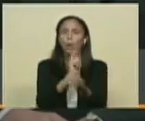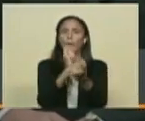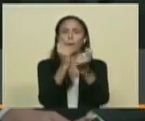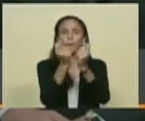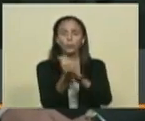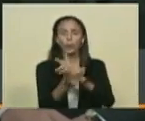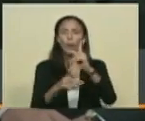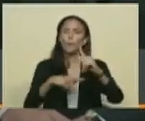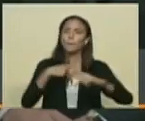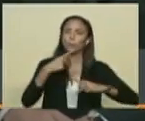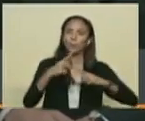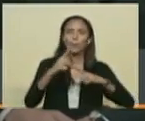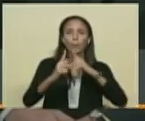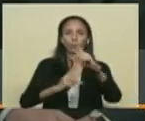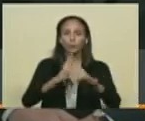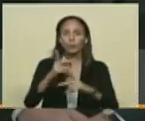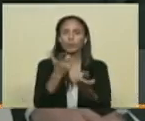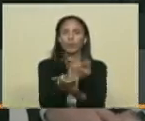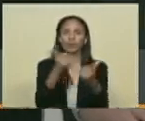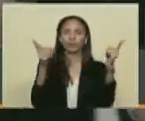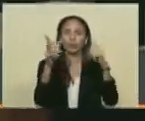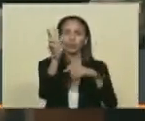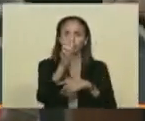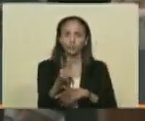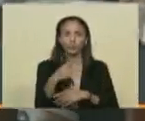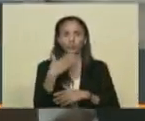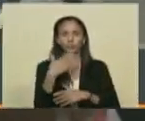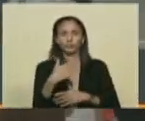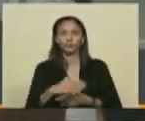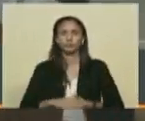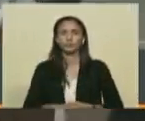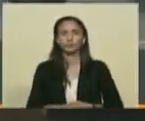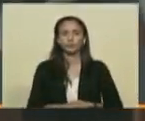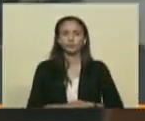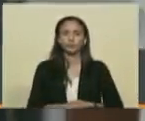proceso de libertad en Venezuela. Muchas gracias.